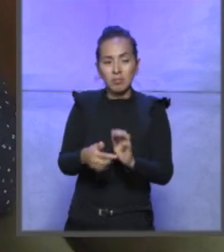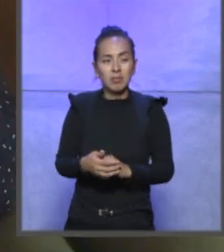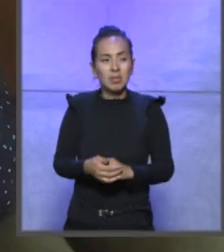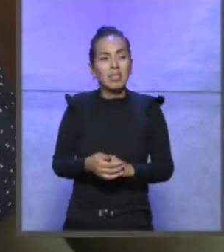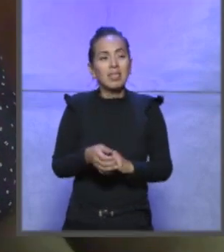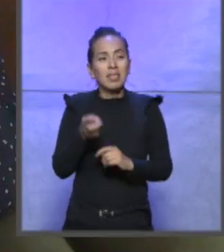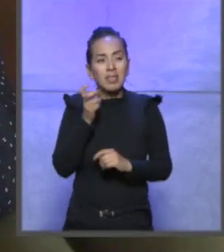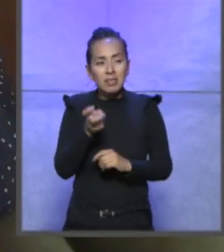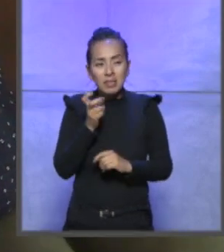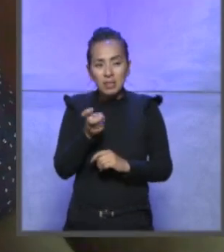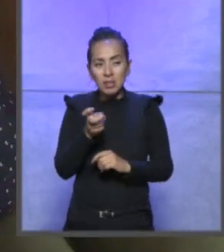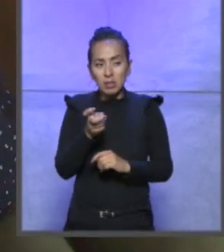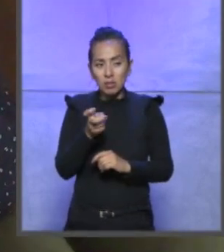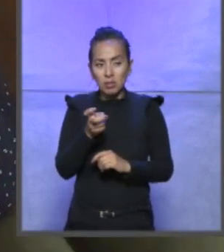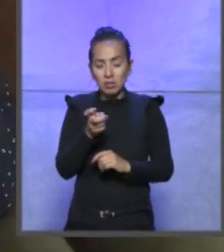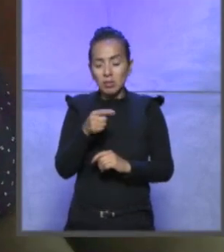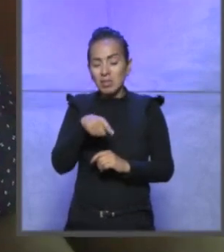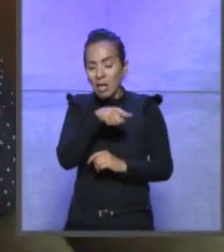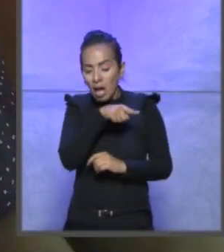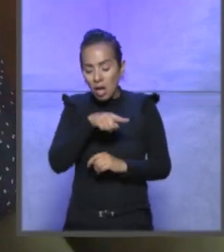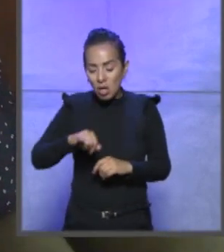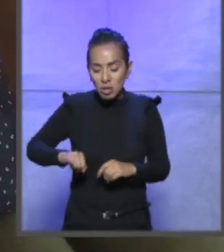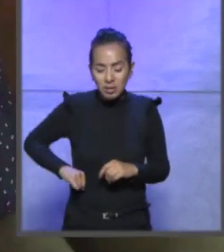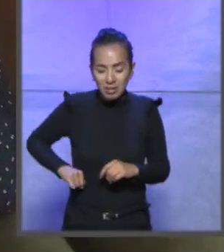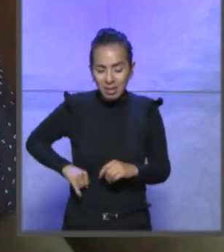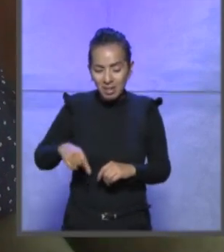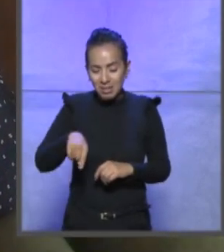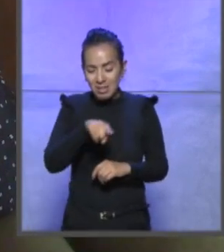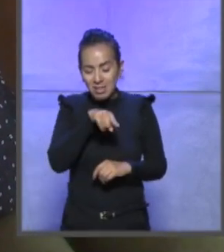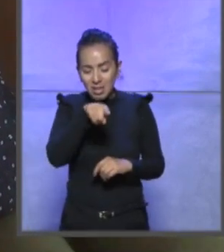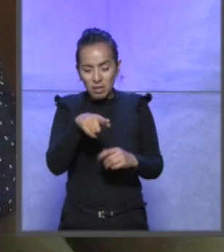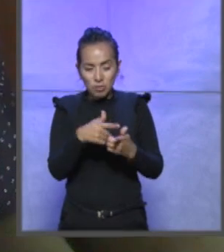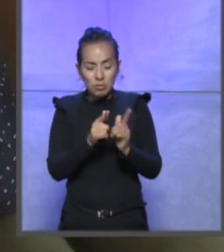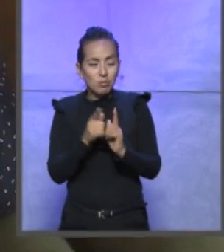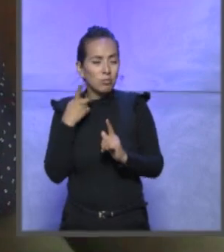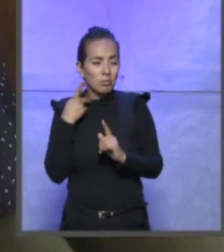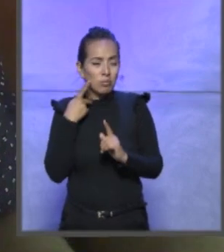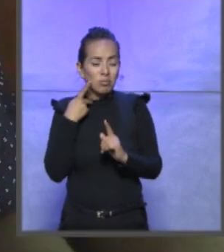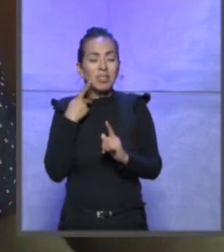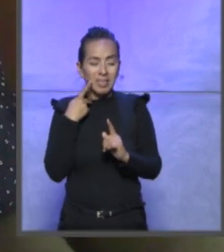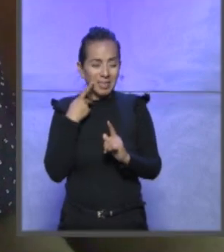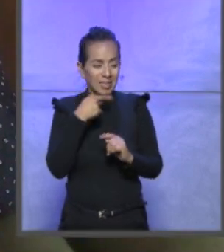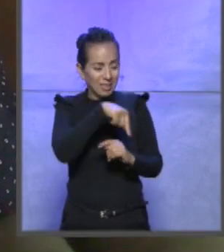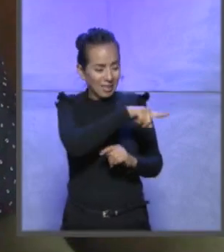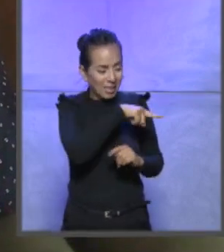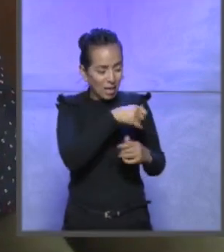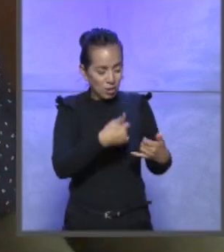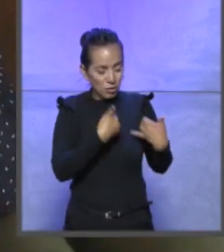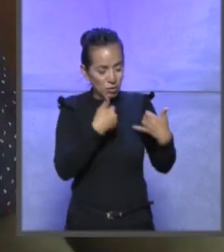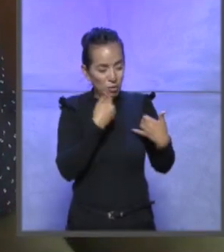realmente escuchadas. Sería la injerencia de los intereses partidarios hablando a través de la juventud